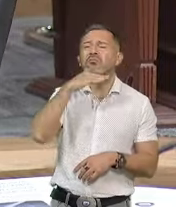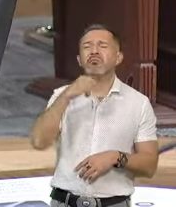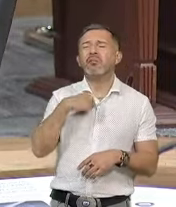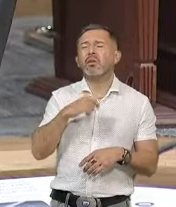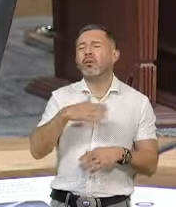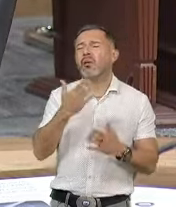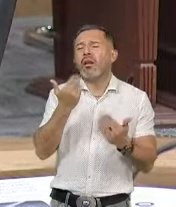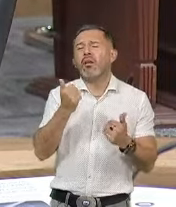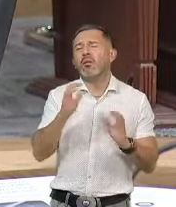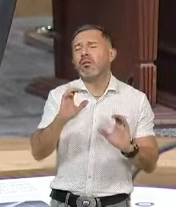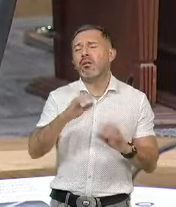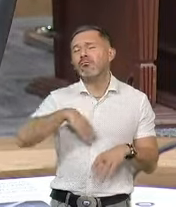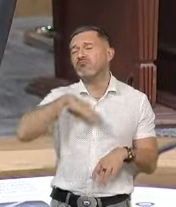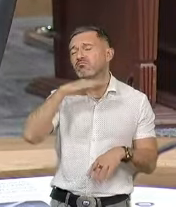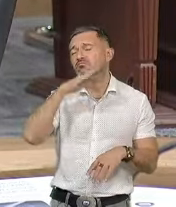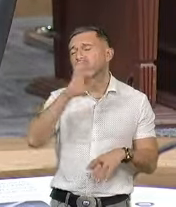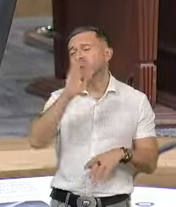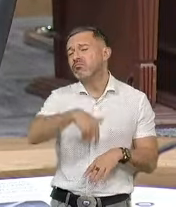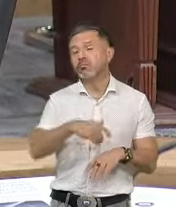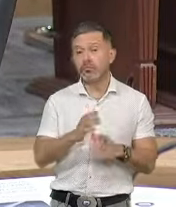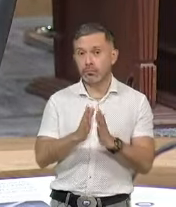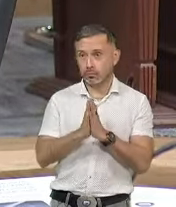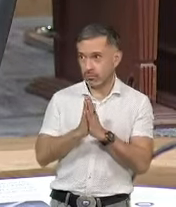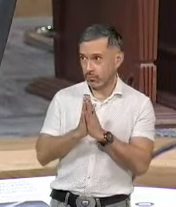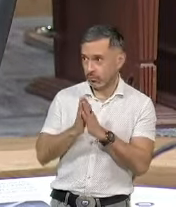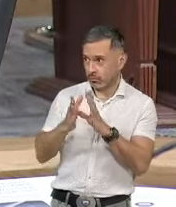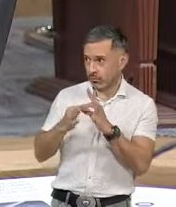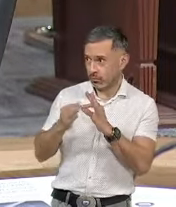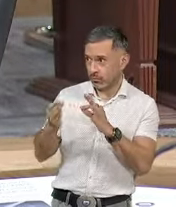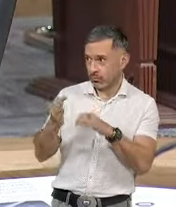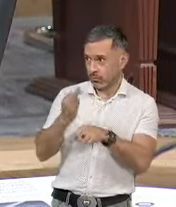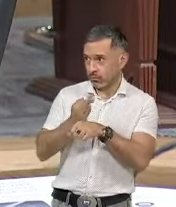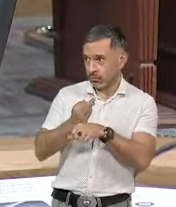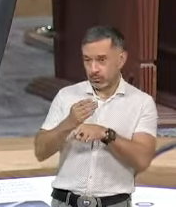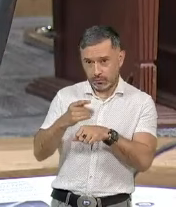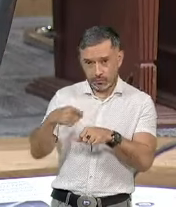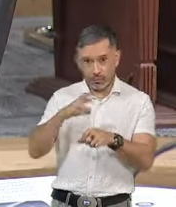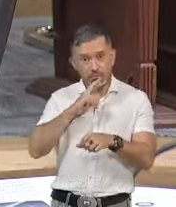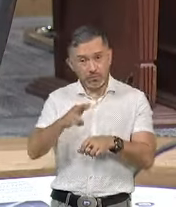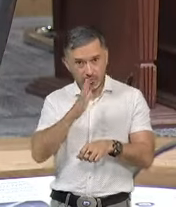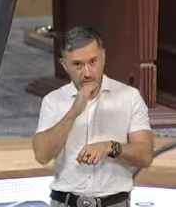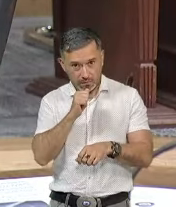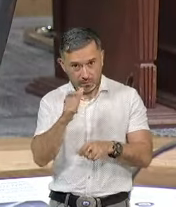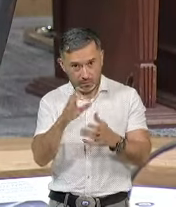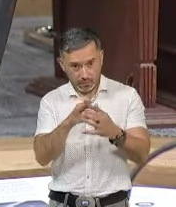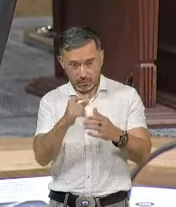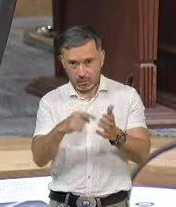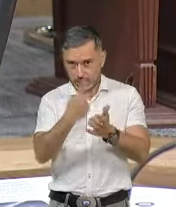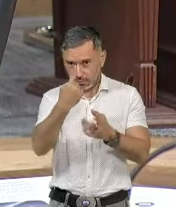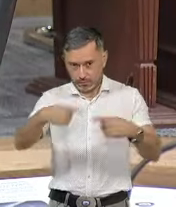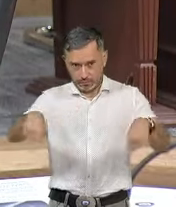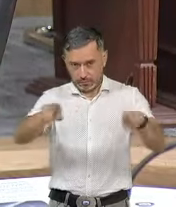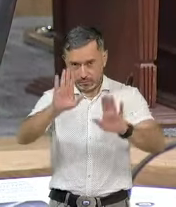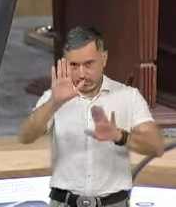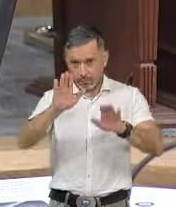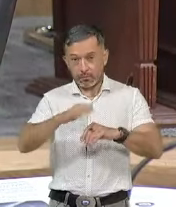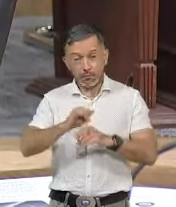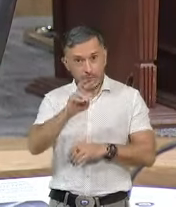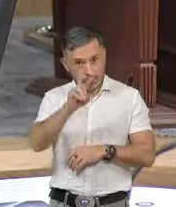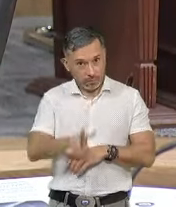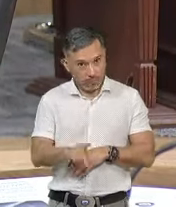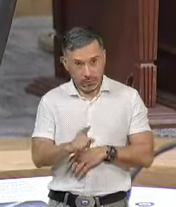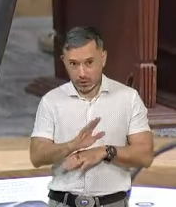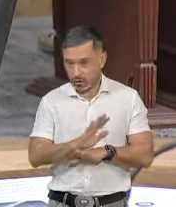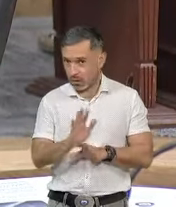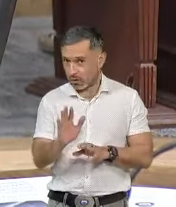respeto le pido pues que nos aclare Bueno ya no se va a poder porque solo hay una ronda pero yo no expresé En ningún caso